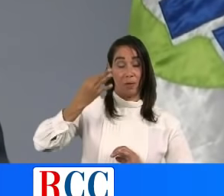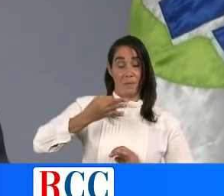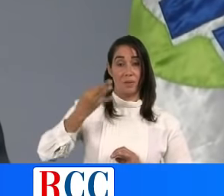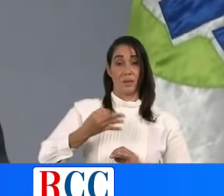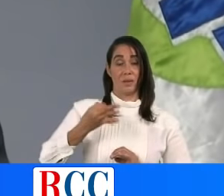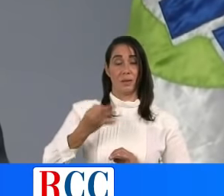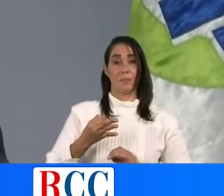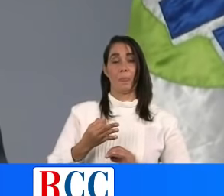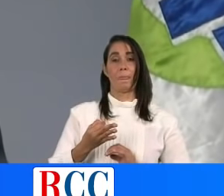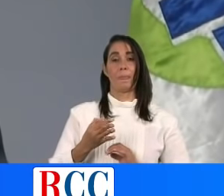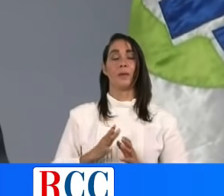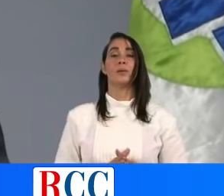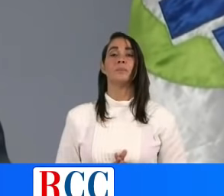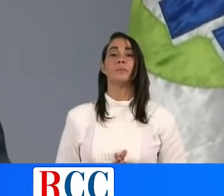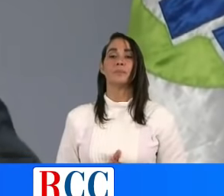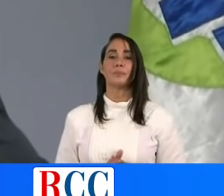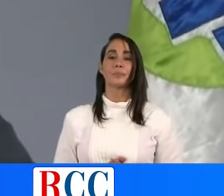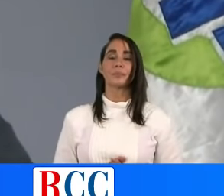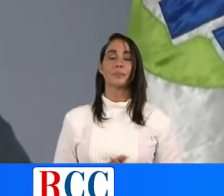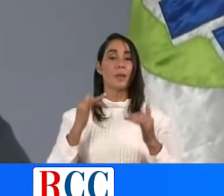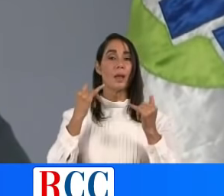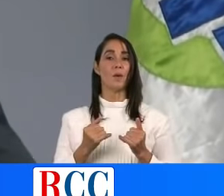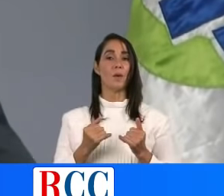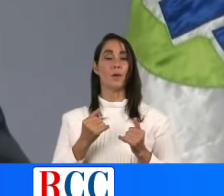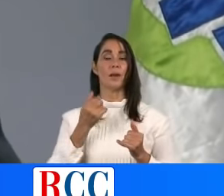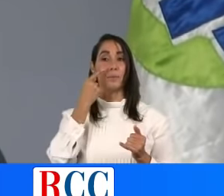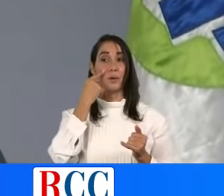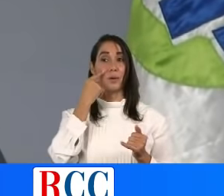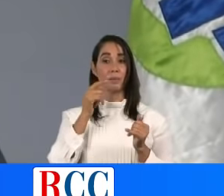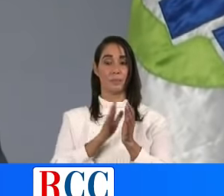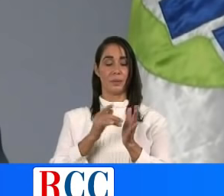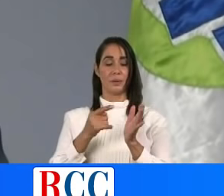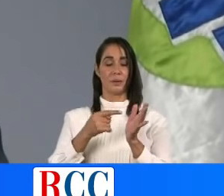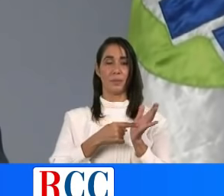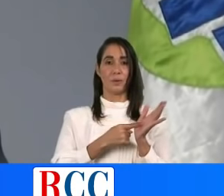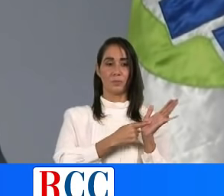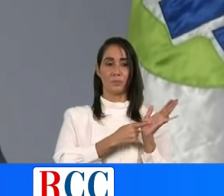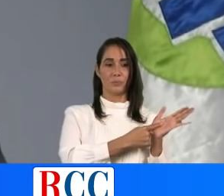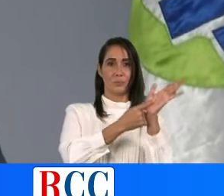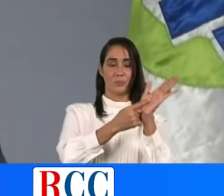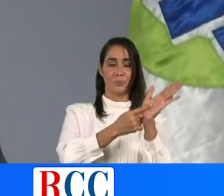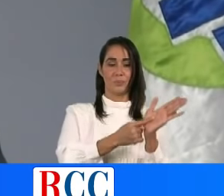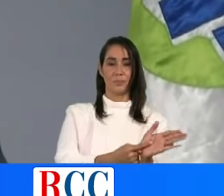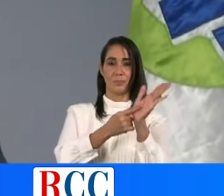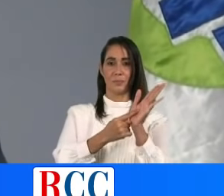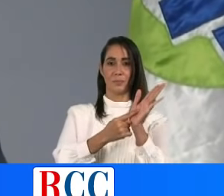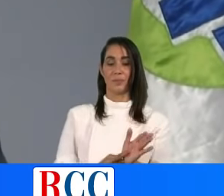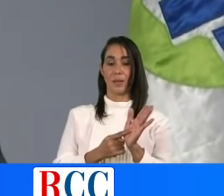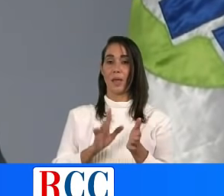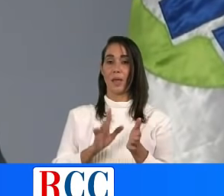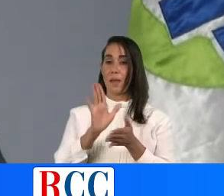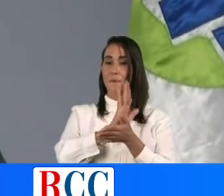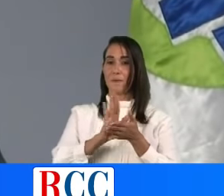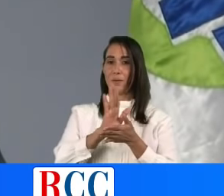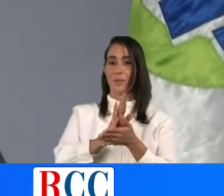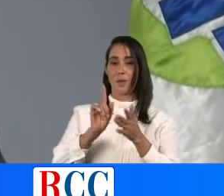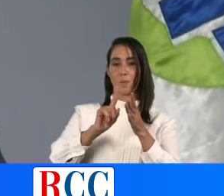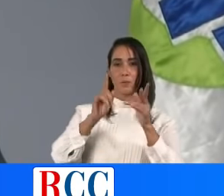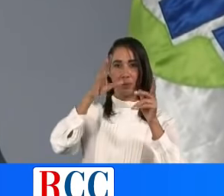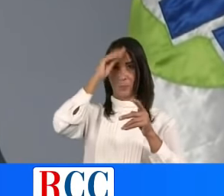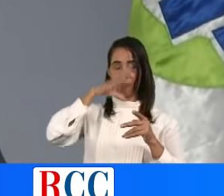al máster que ponga a rodar el video de despedida del señor Pascualini.